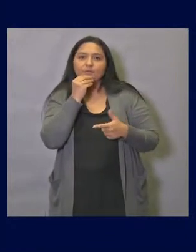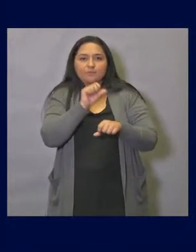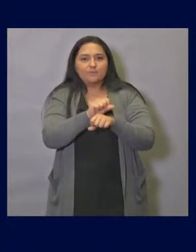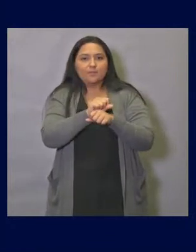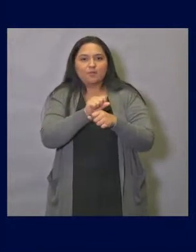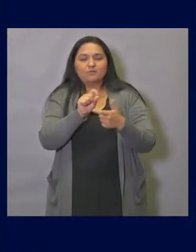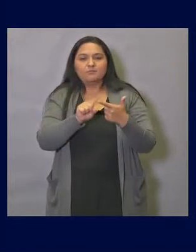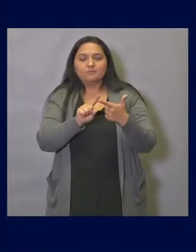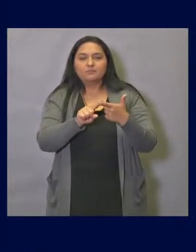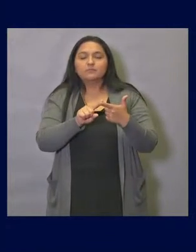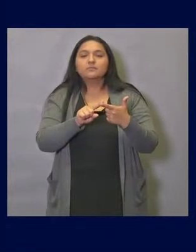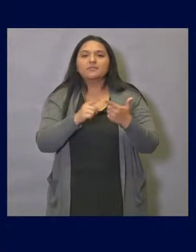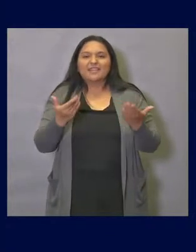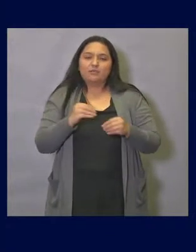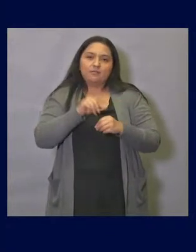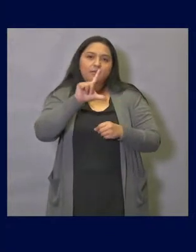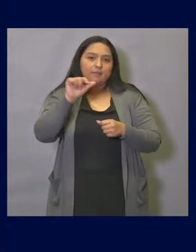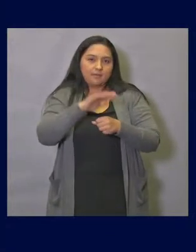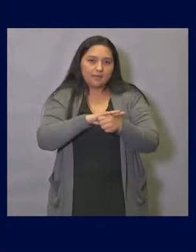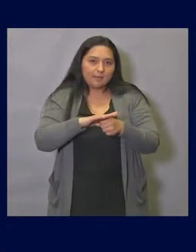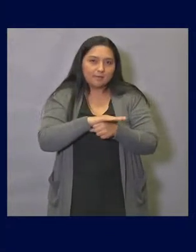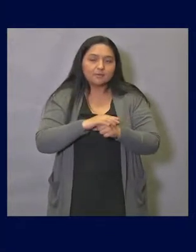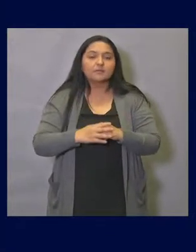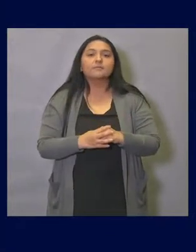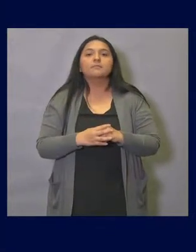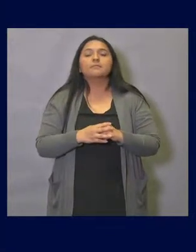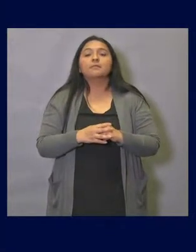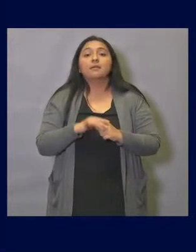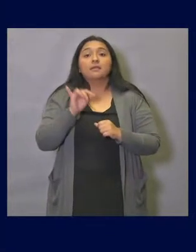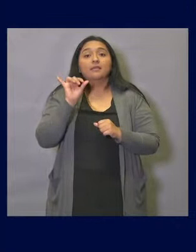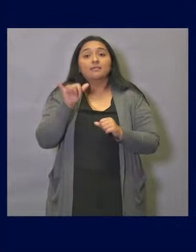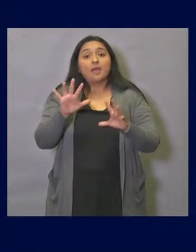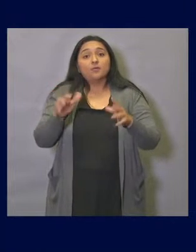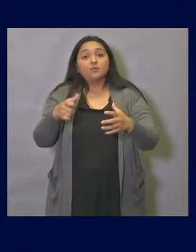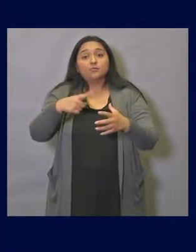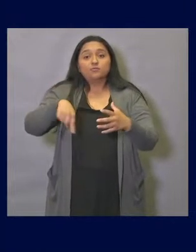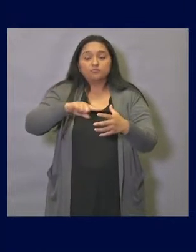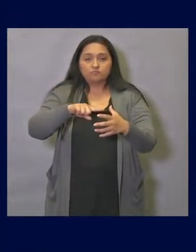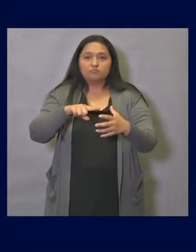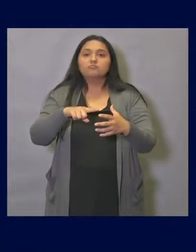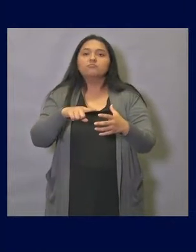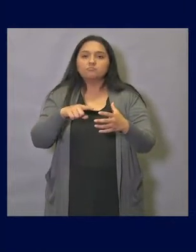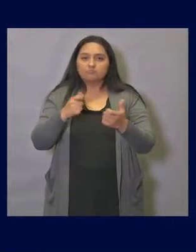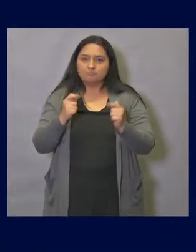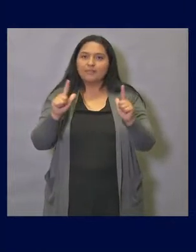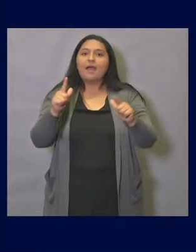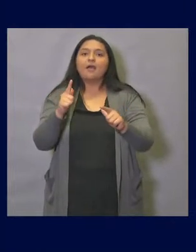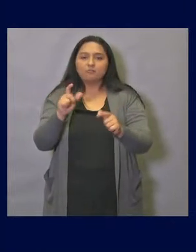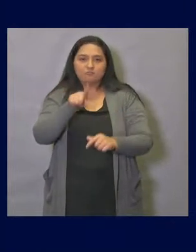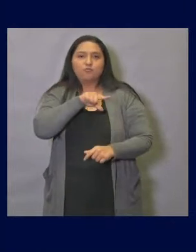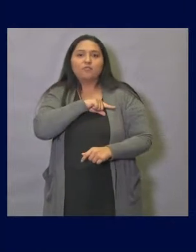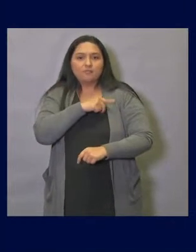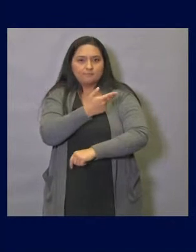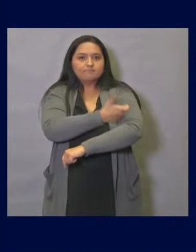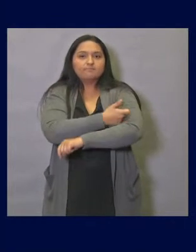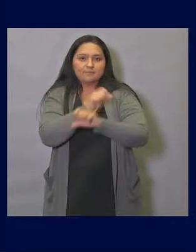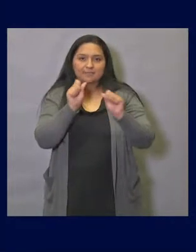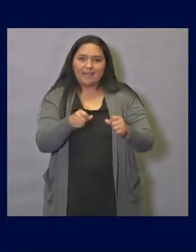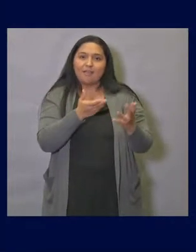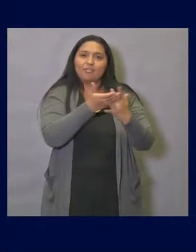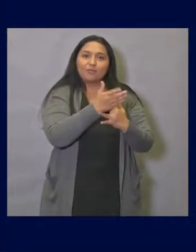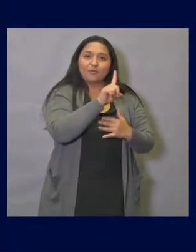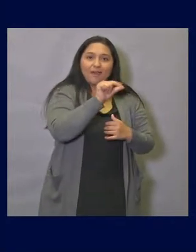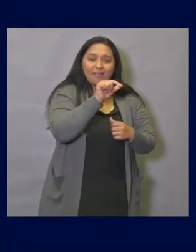Ángeles. Al igual que otros sectores, este grupo puede vacunarse en los centros de vacunación administrados por el condado